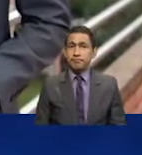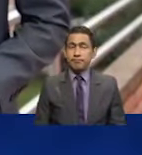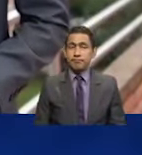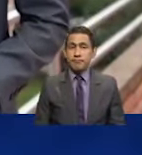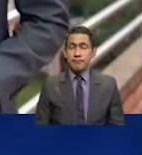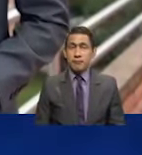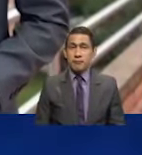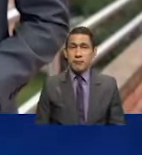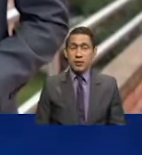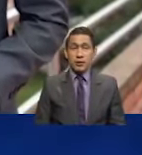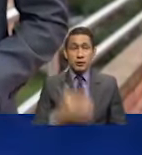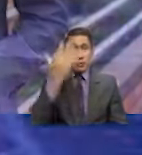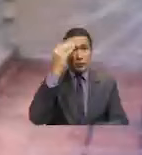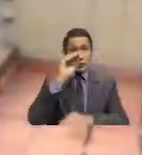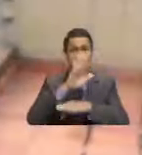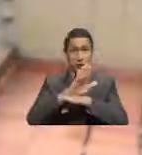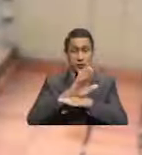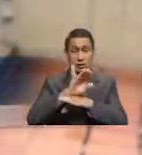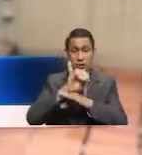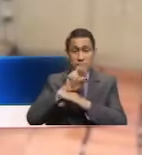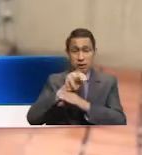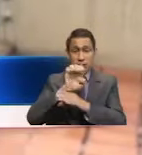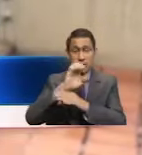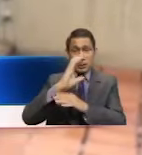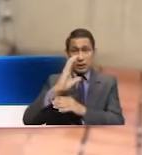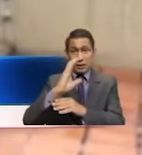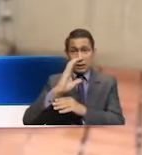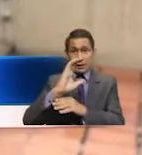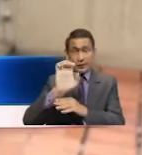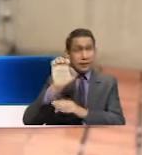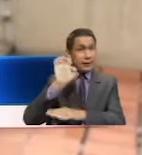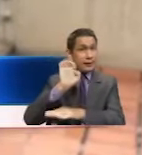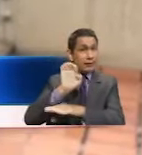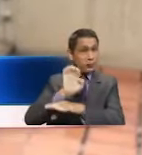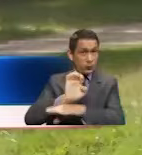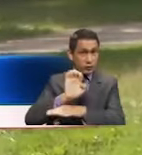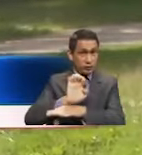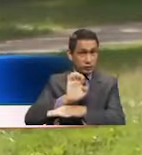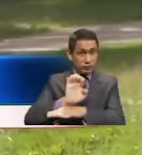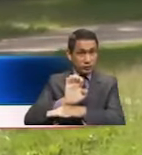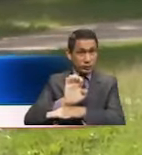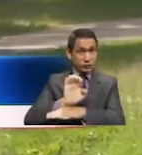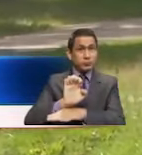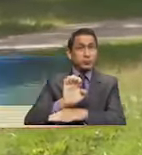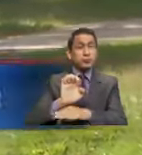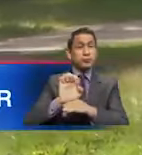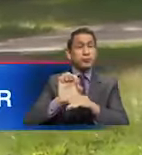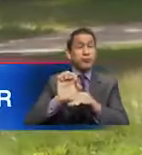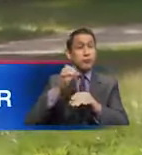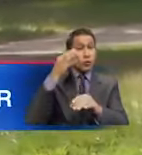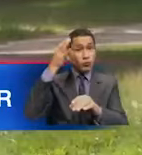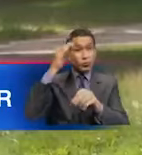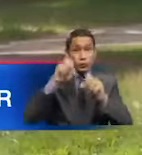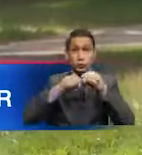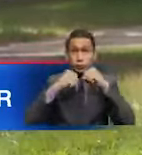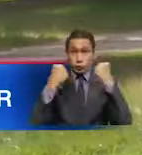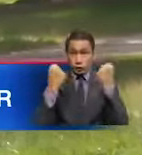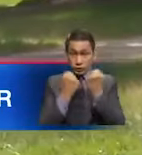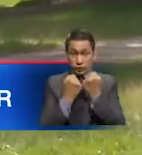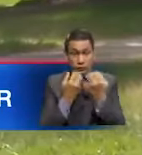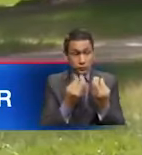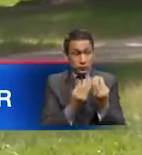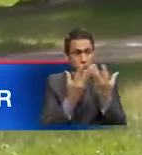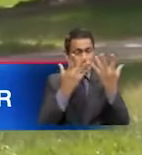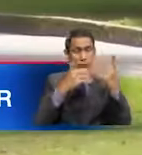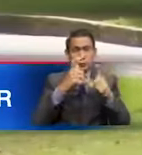Buenas tardes. Luego de que el INEC revelara que Ecuador va camino a convertirse en una sociedad en que a futuro predominarán los adultos